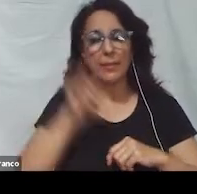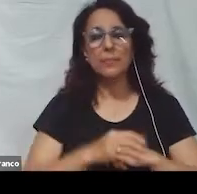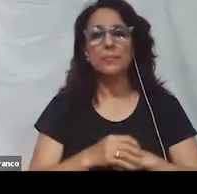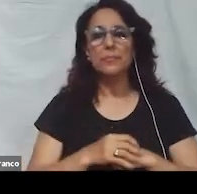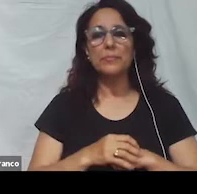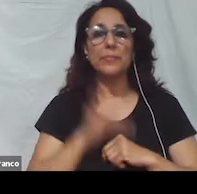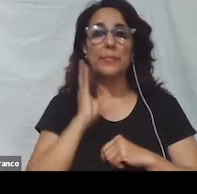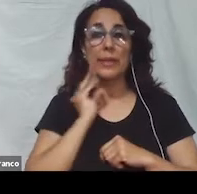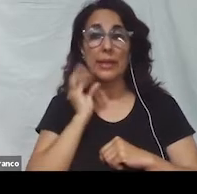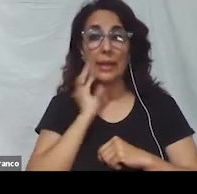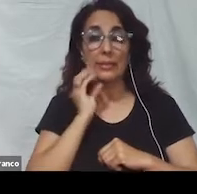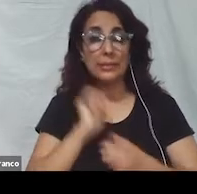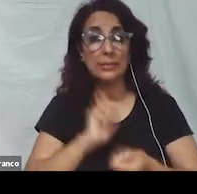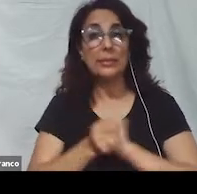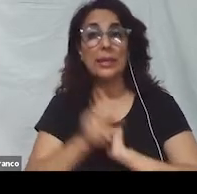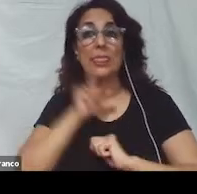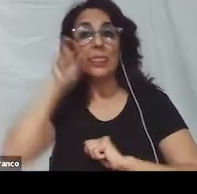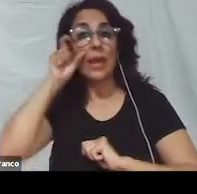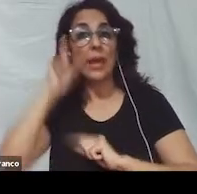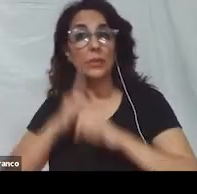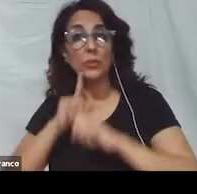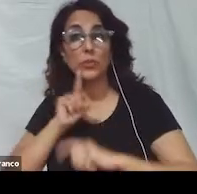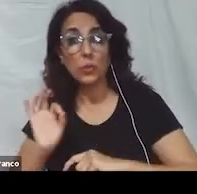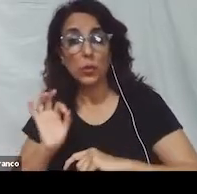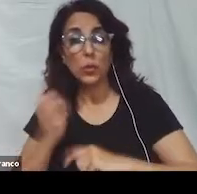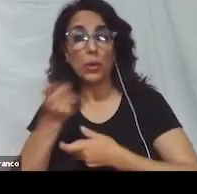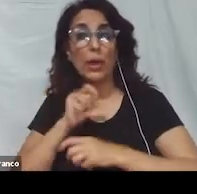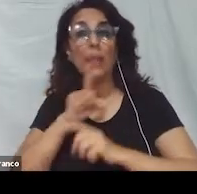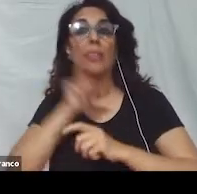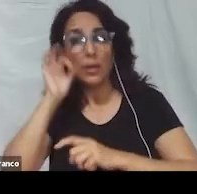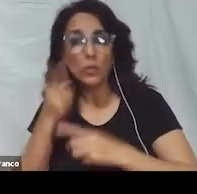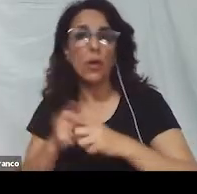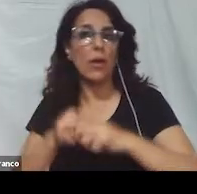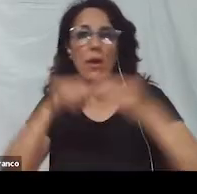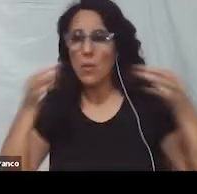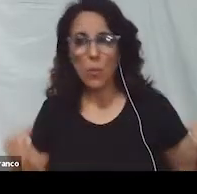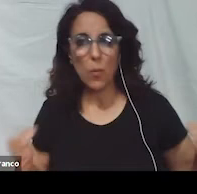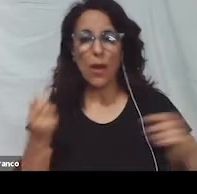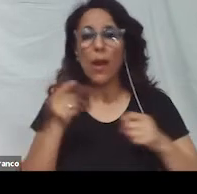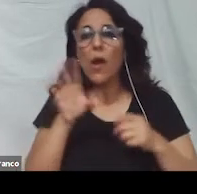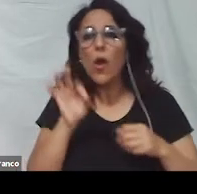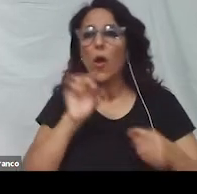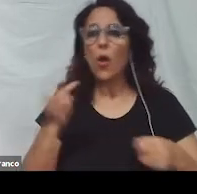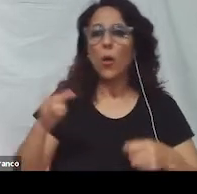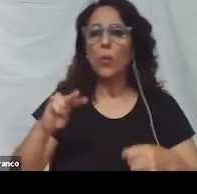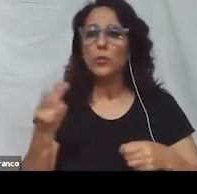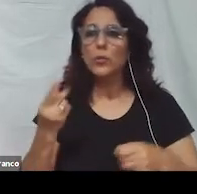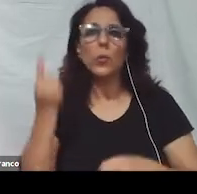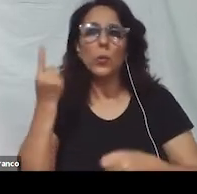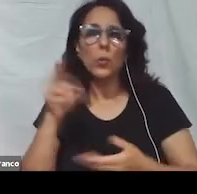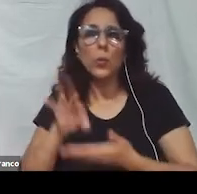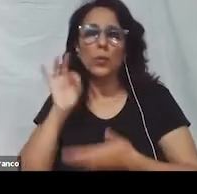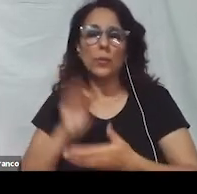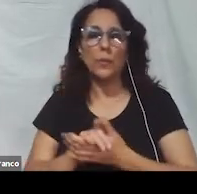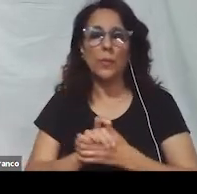en inglés. Si es un texto, le ponen texto. Si es un conjunto de opciones para elegir solo una, también